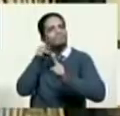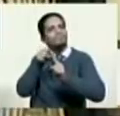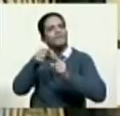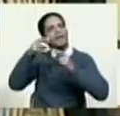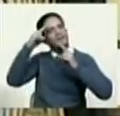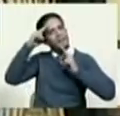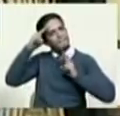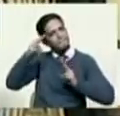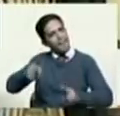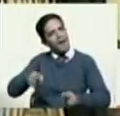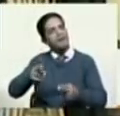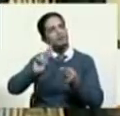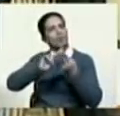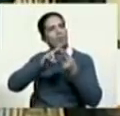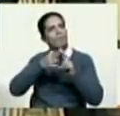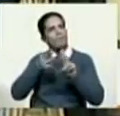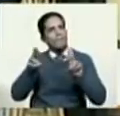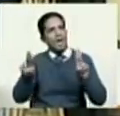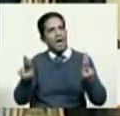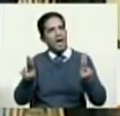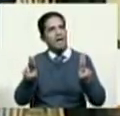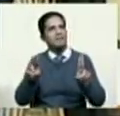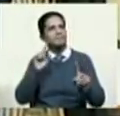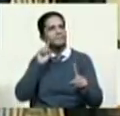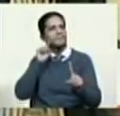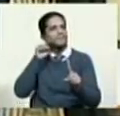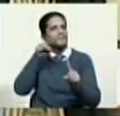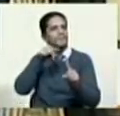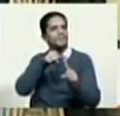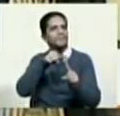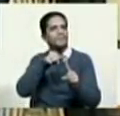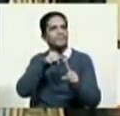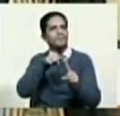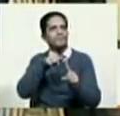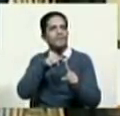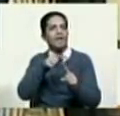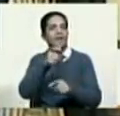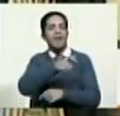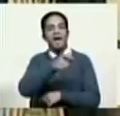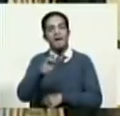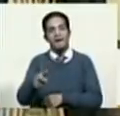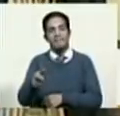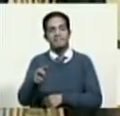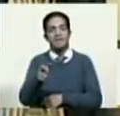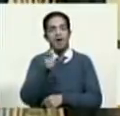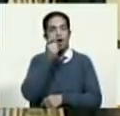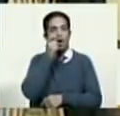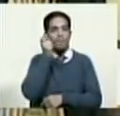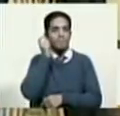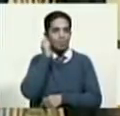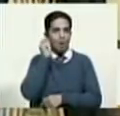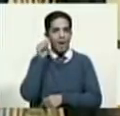respetuosas de la soberanía nacional en función de que los venezolanos y las venezolanas